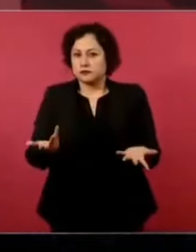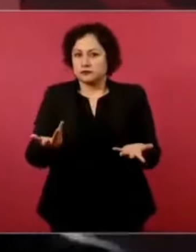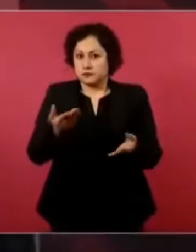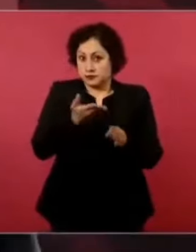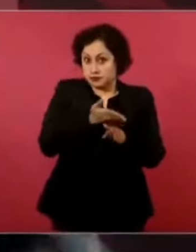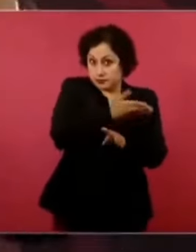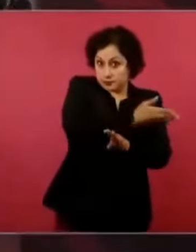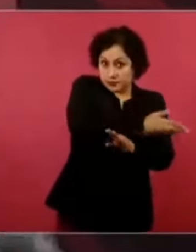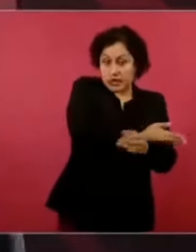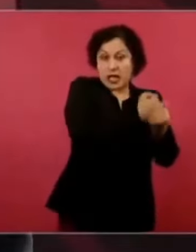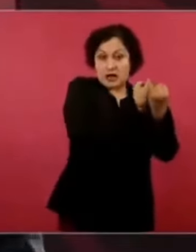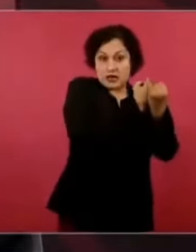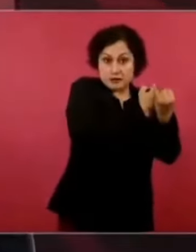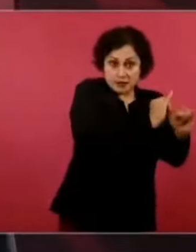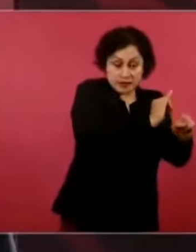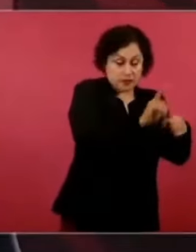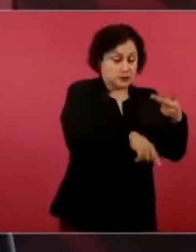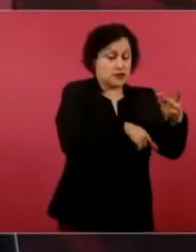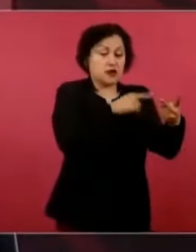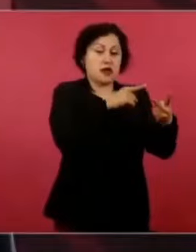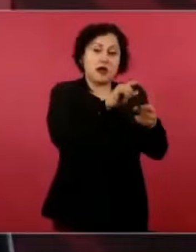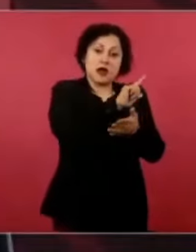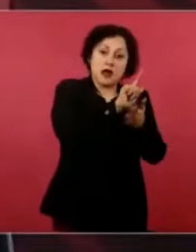la revolución. Pues esto